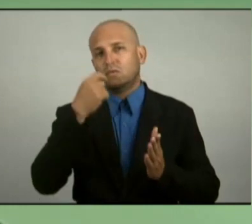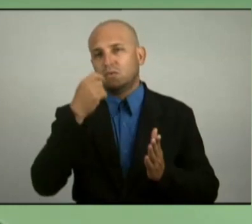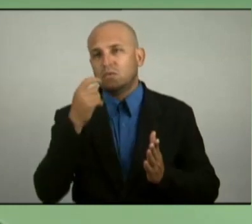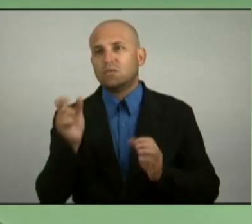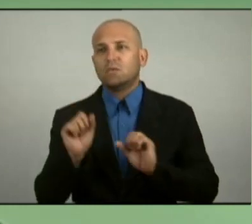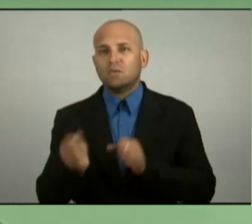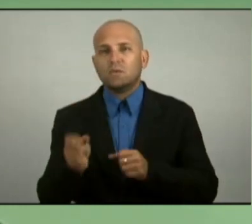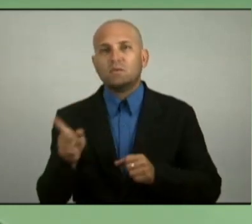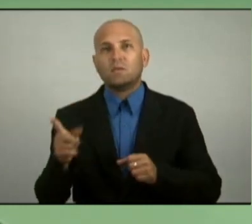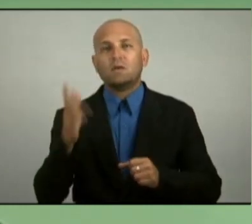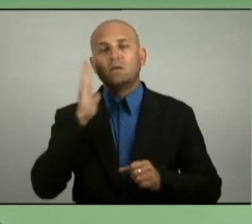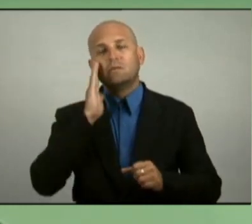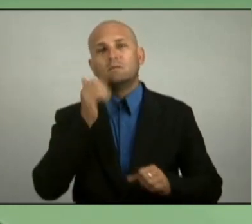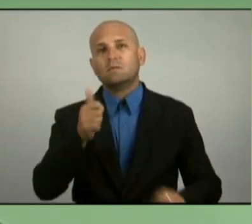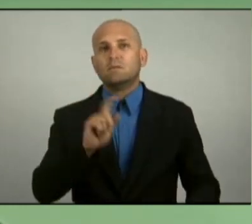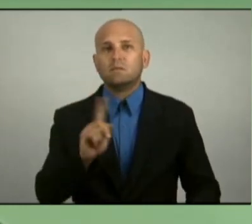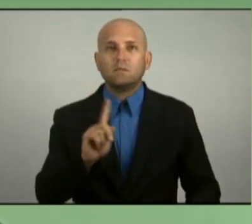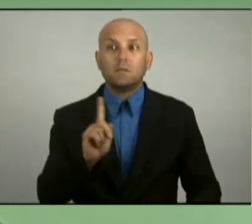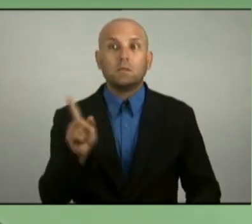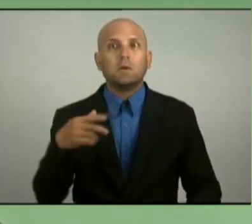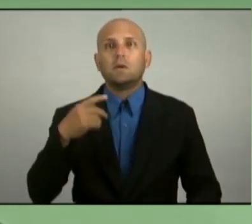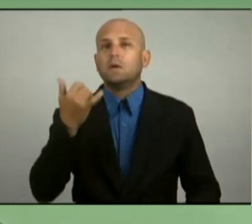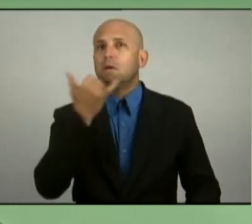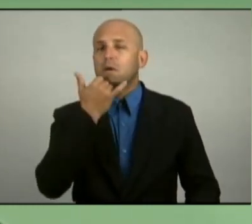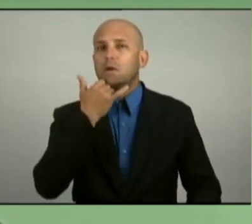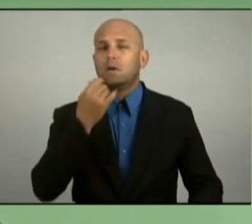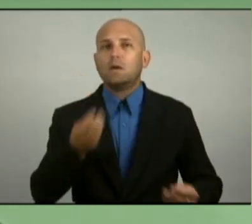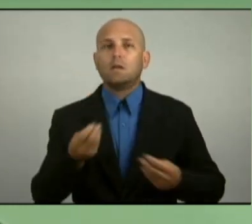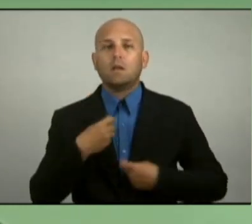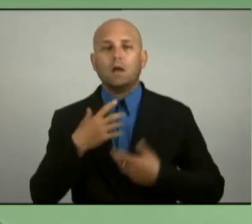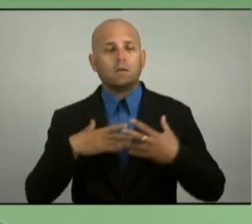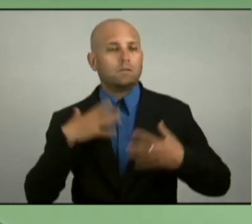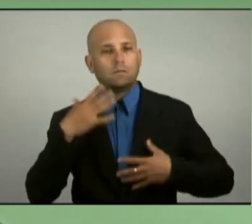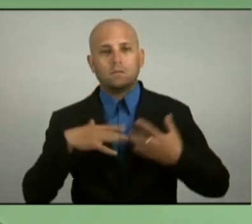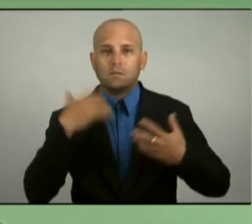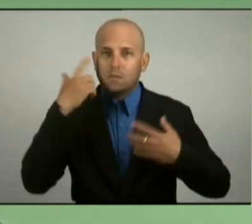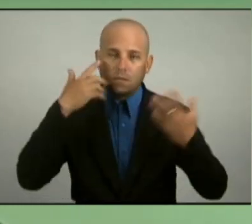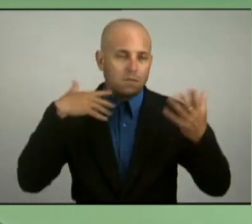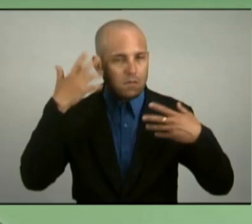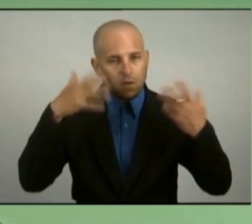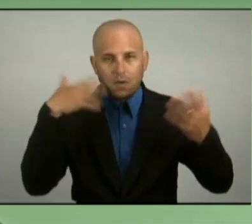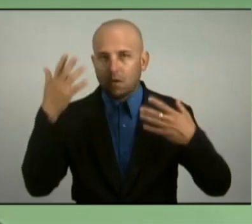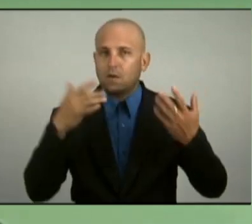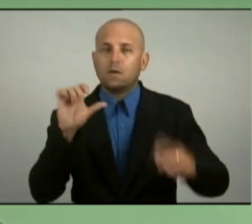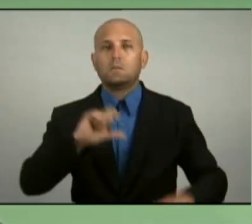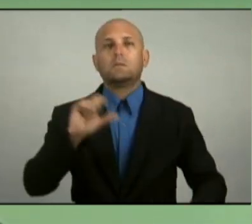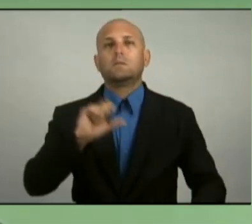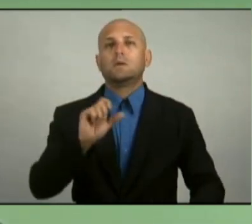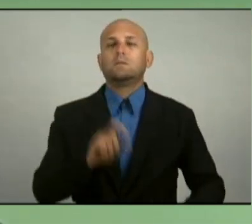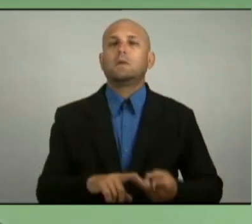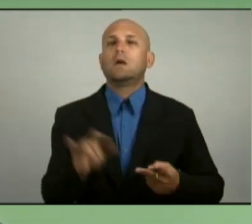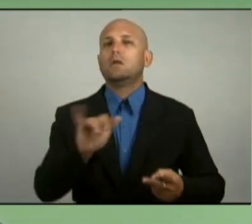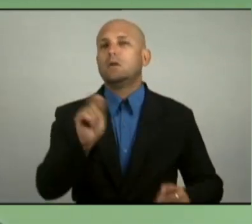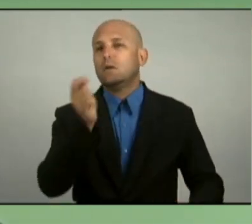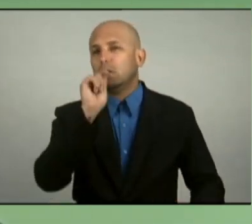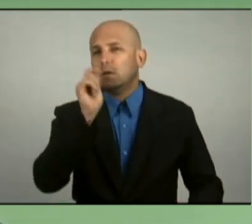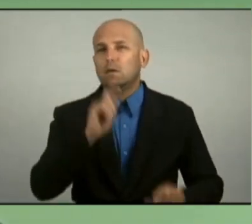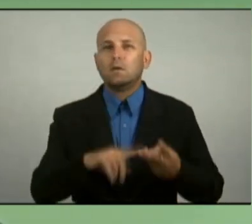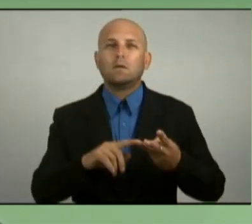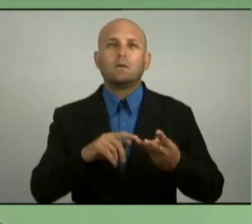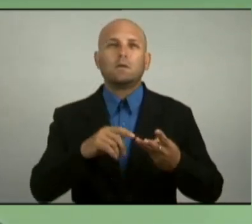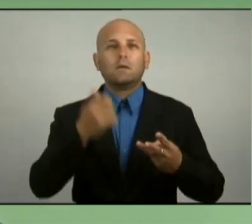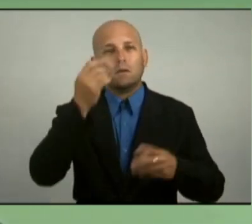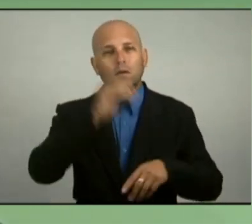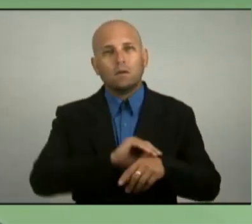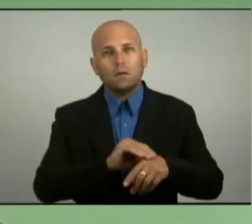porque o sea traerían como consecuencia la descompensación del trastorno psiquiátrico en pacientes adictos pero ya en